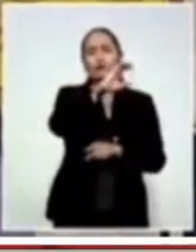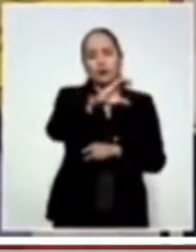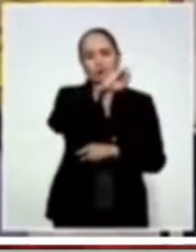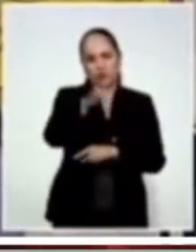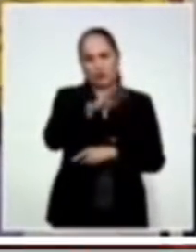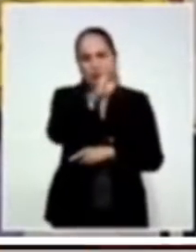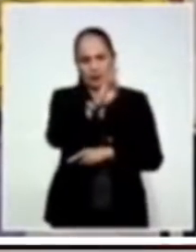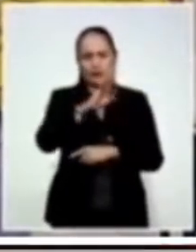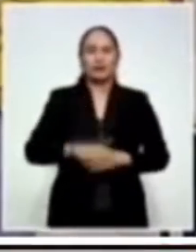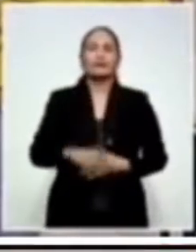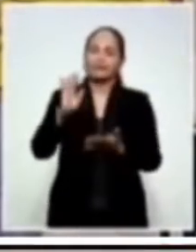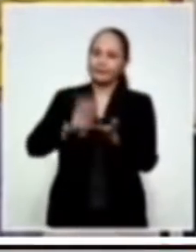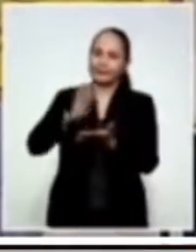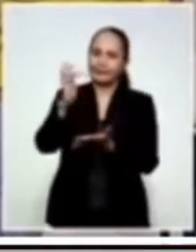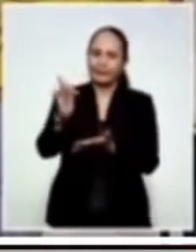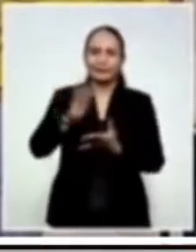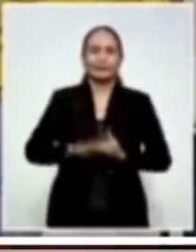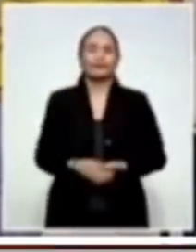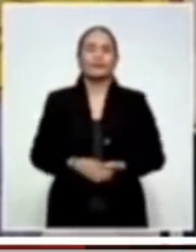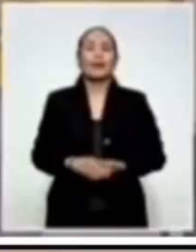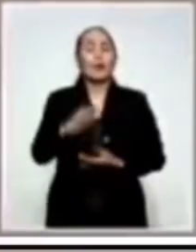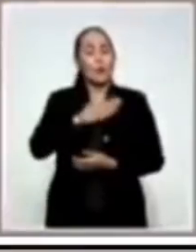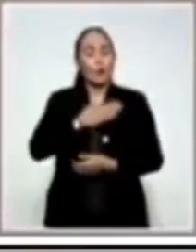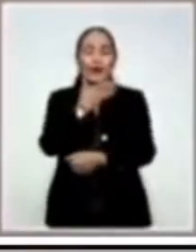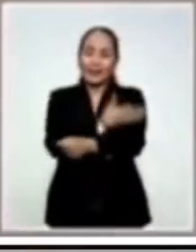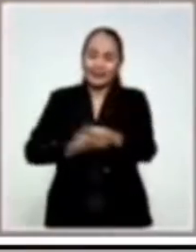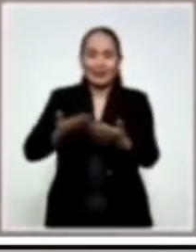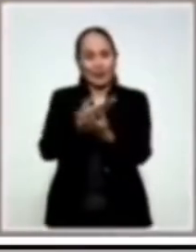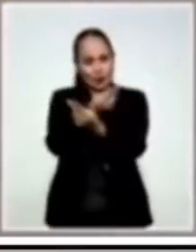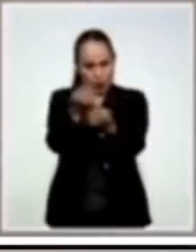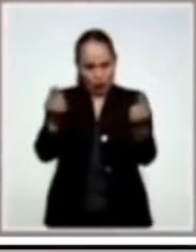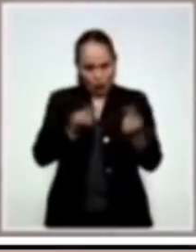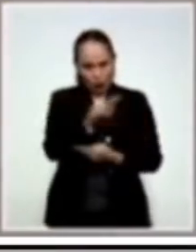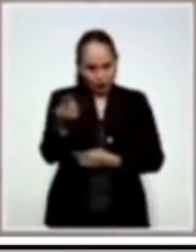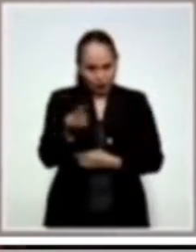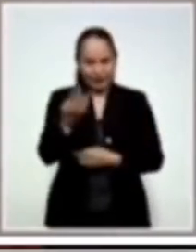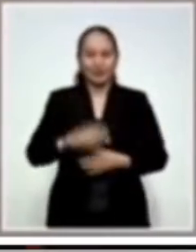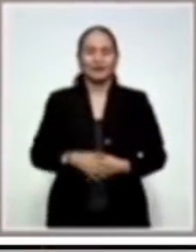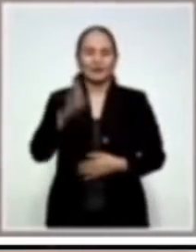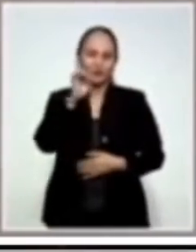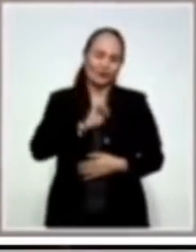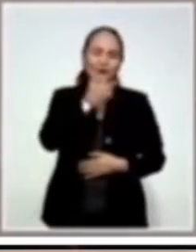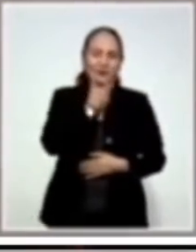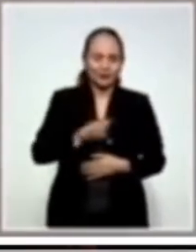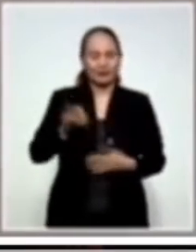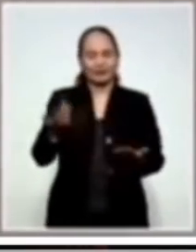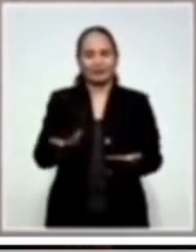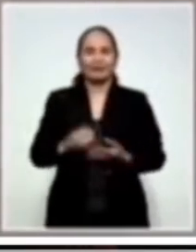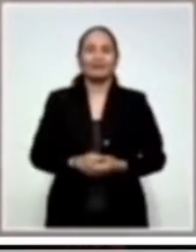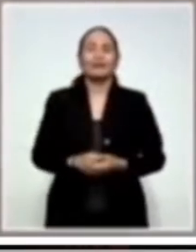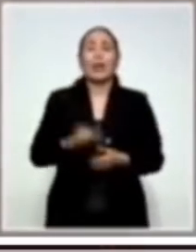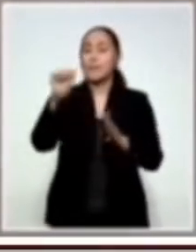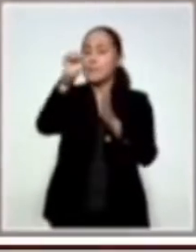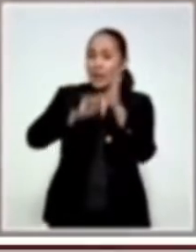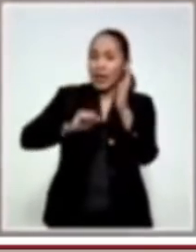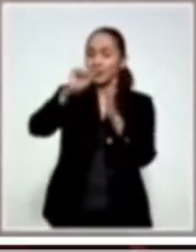Judicatura Federal. Gracias. Buenas tardes a todas y todos ustedes. Como todos los